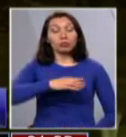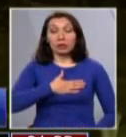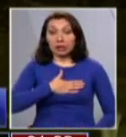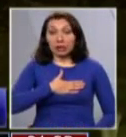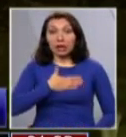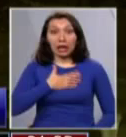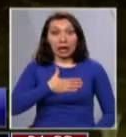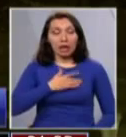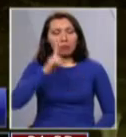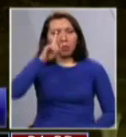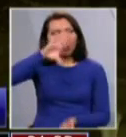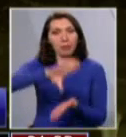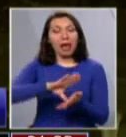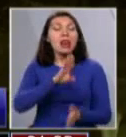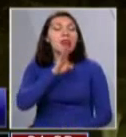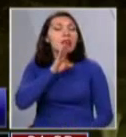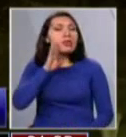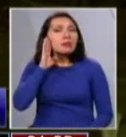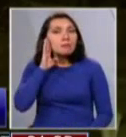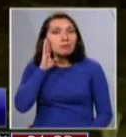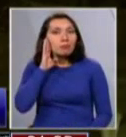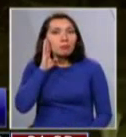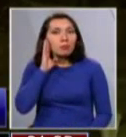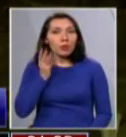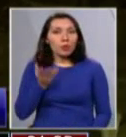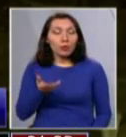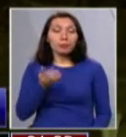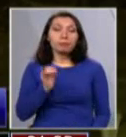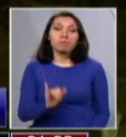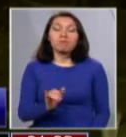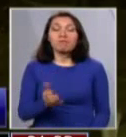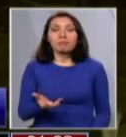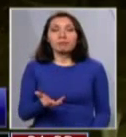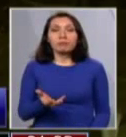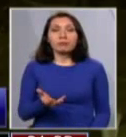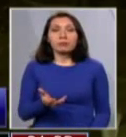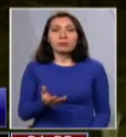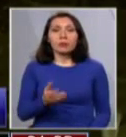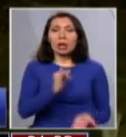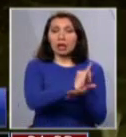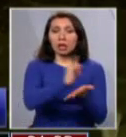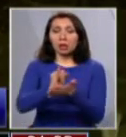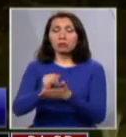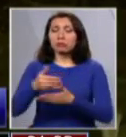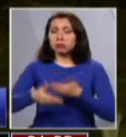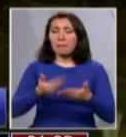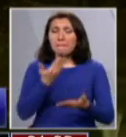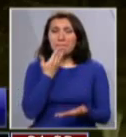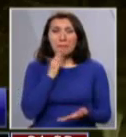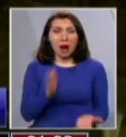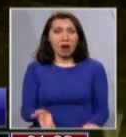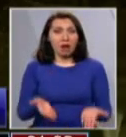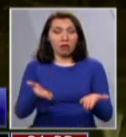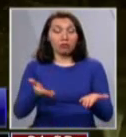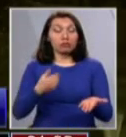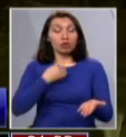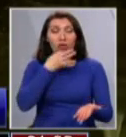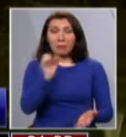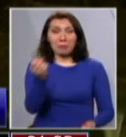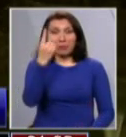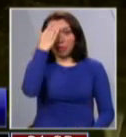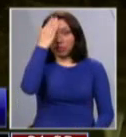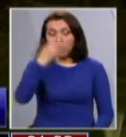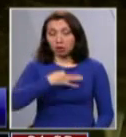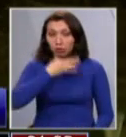tener un país limpio en que las instituciones funcionen mejor yo he dicho desde el primer